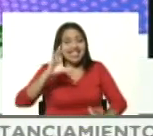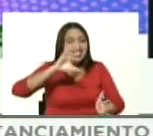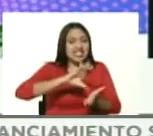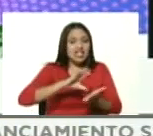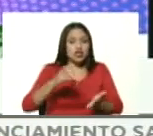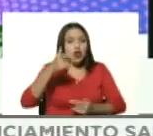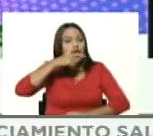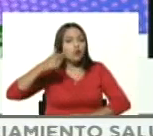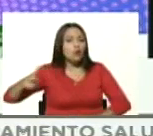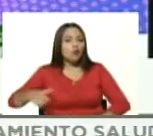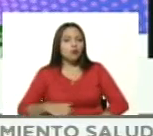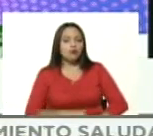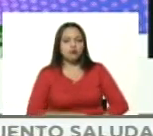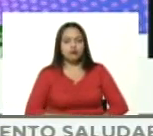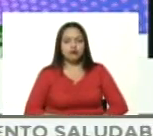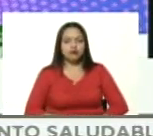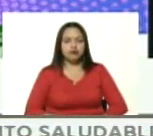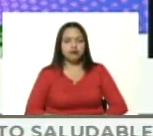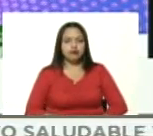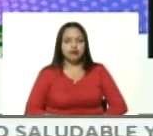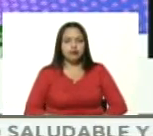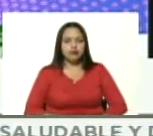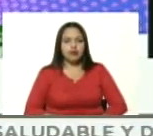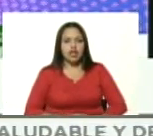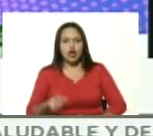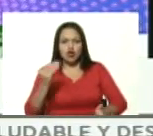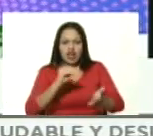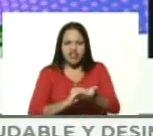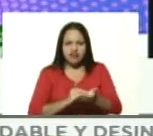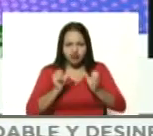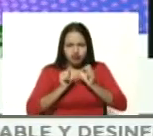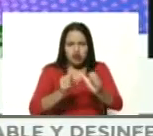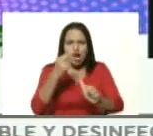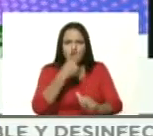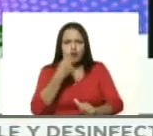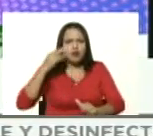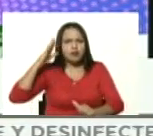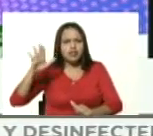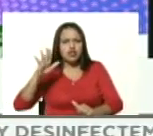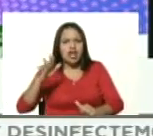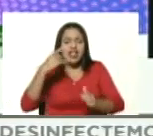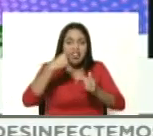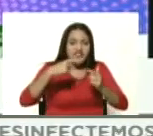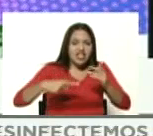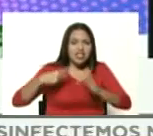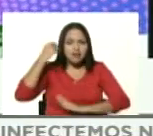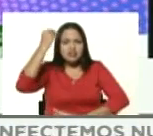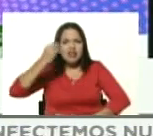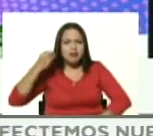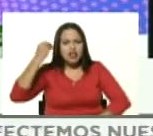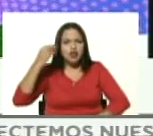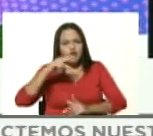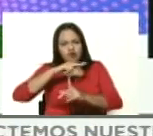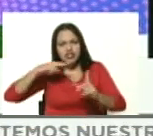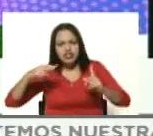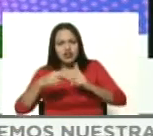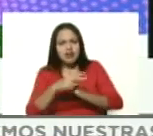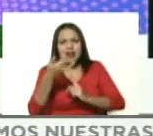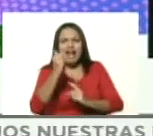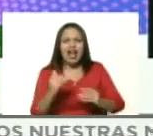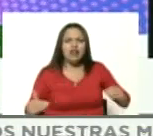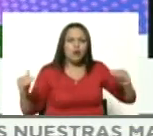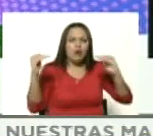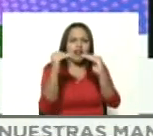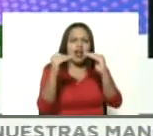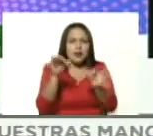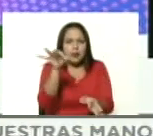los pueblos y que reafirme el compromiso con el multilateralismo para garantizar la igualdad